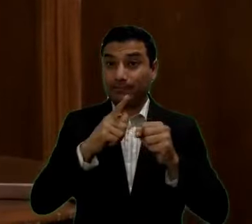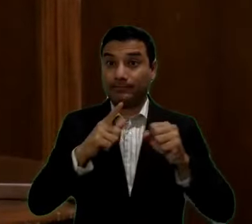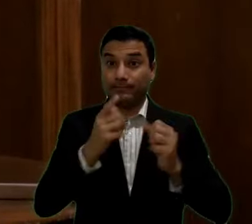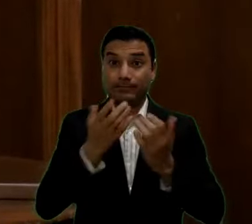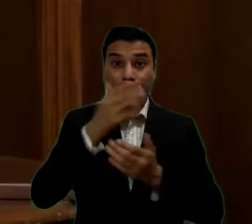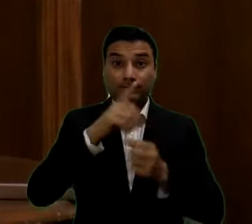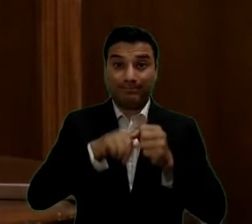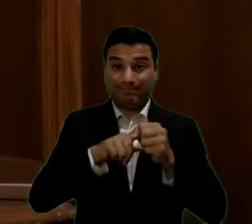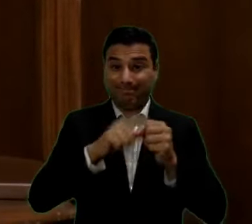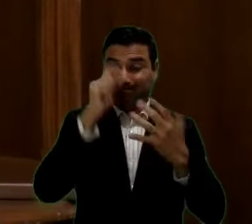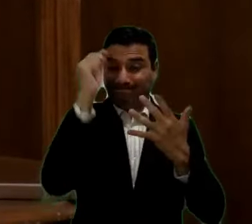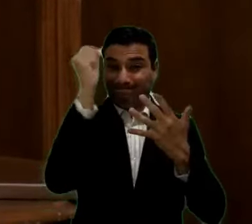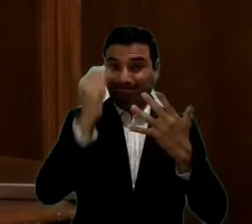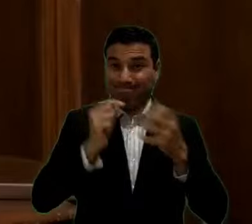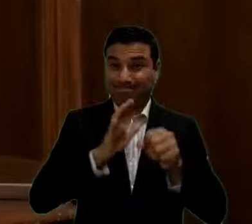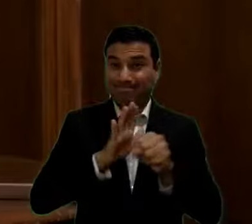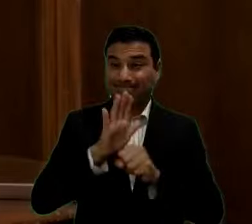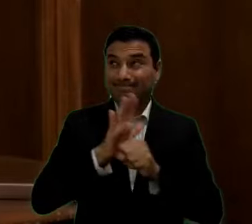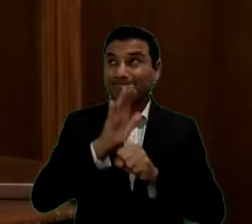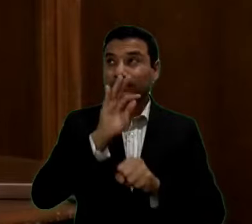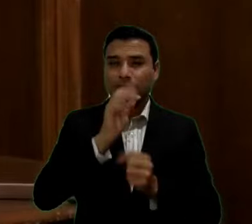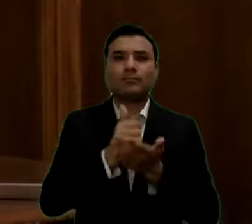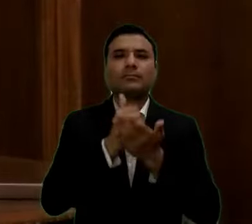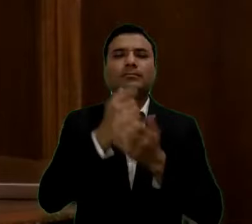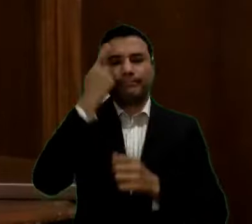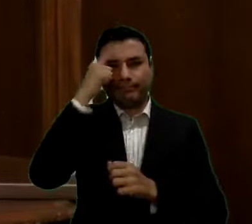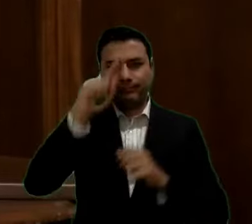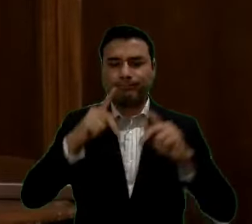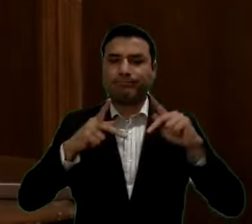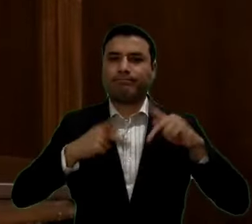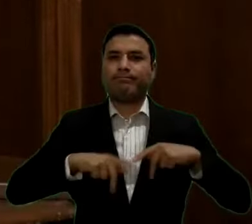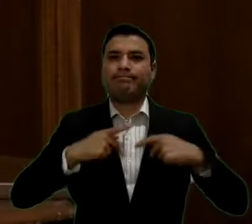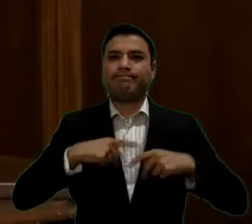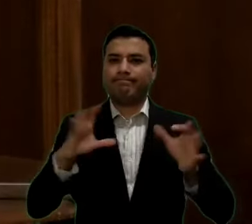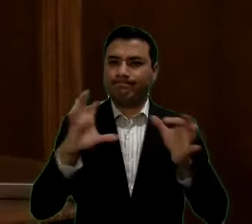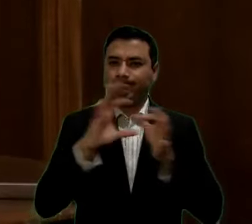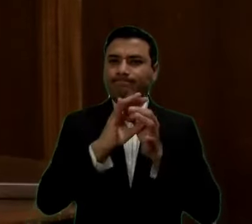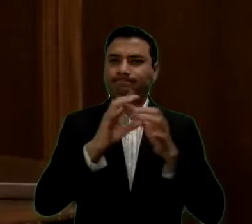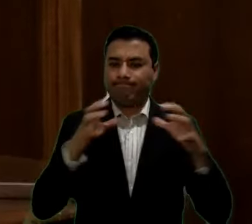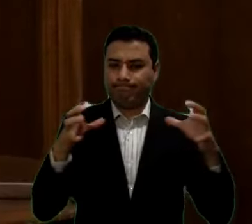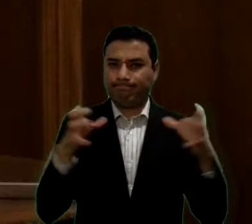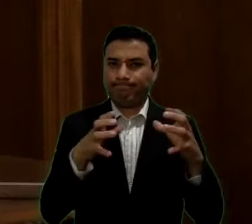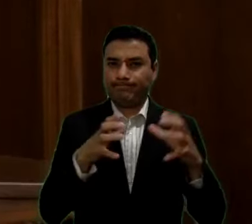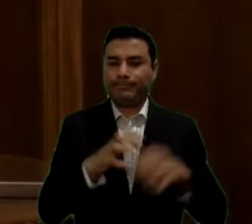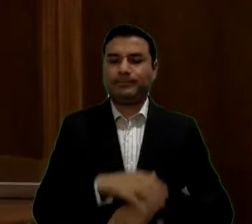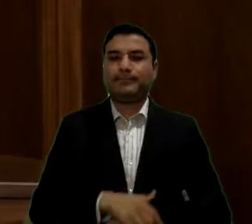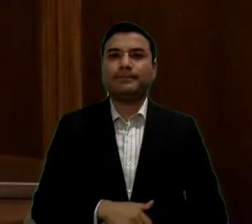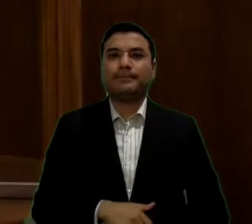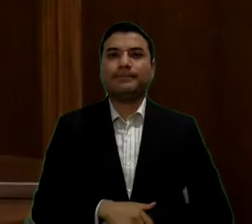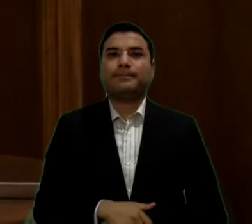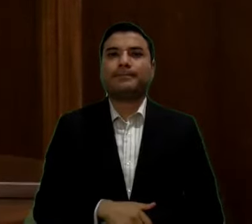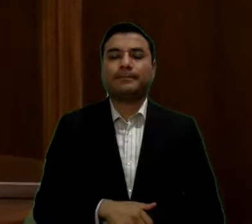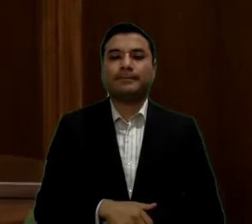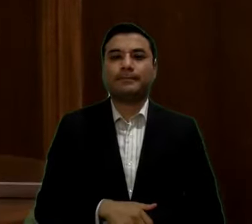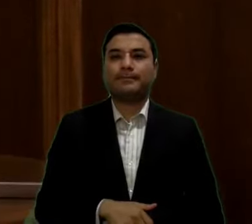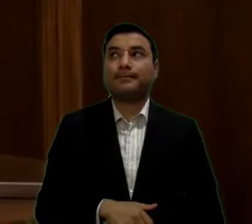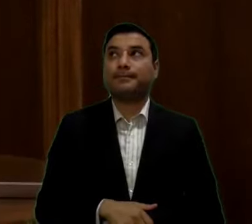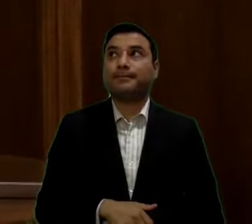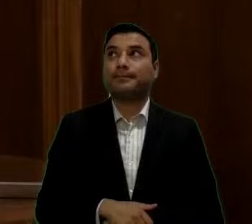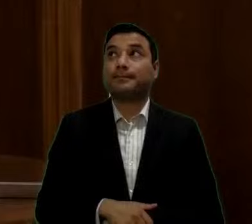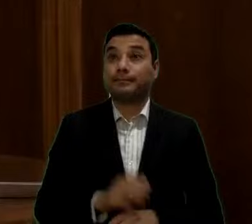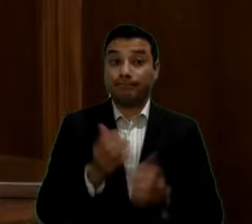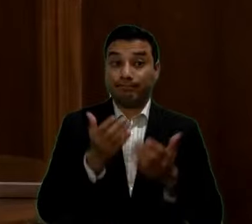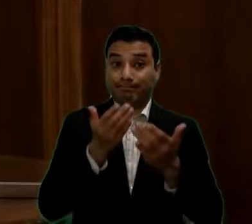actuar en grupo y generar lazos que construyen una comunidad. Es así como la presente